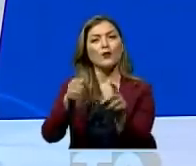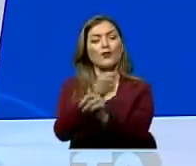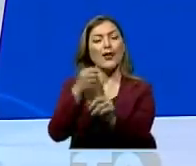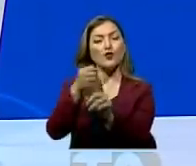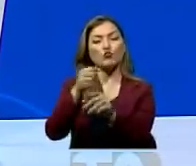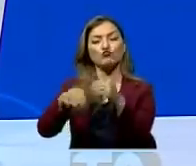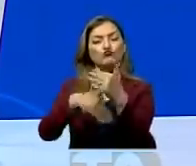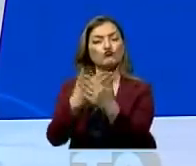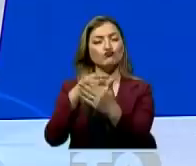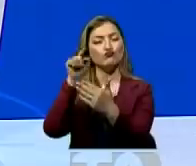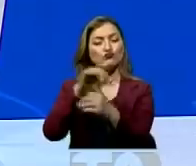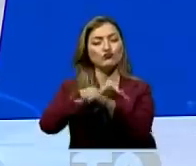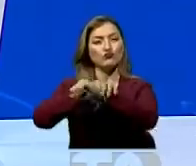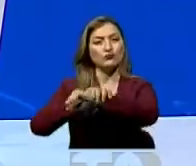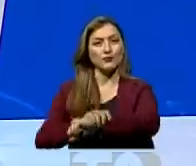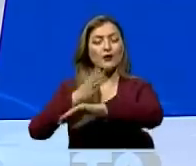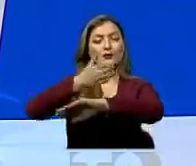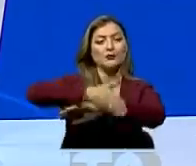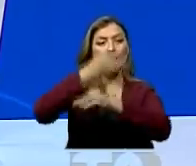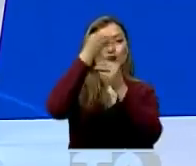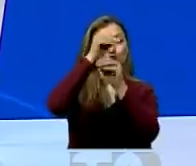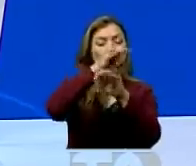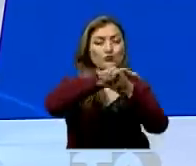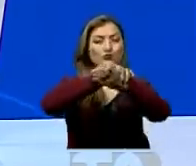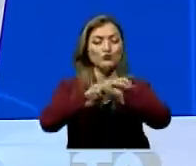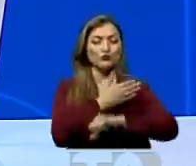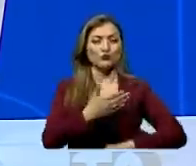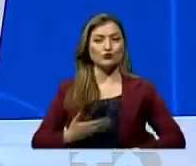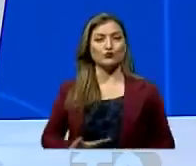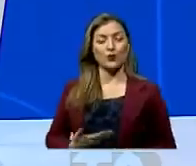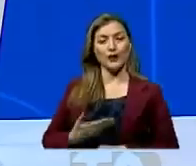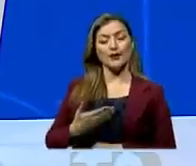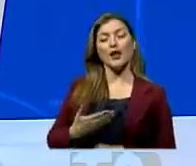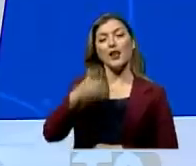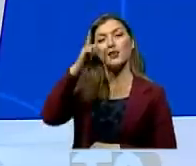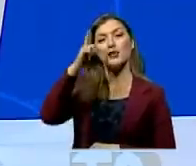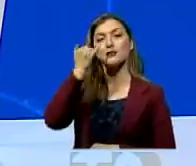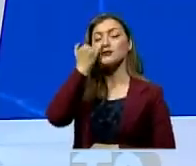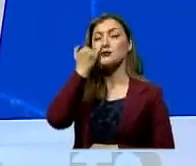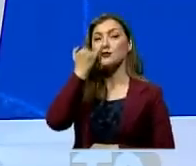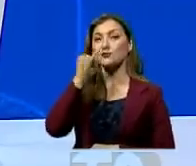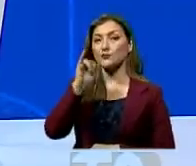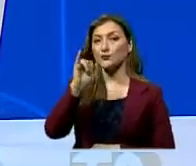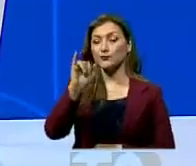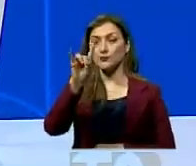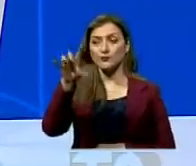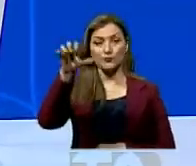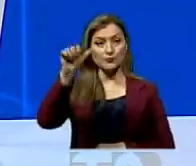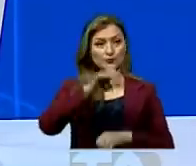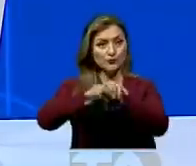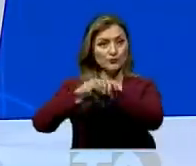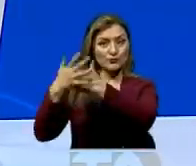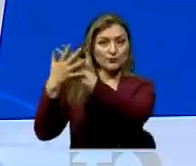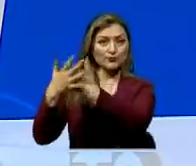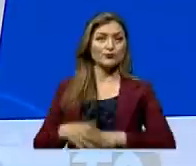se dio a conocer que fue detenido el presidente de la conaie leonidas iza de eso estaremos hablando en breve pero también contarles quienes estarán en